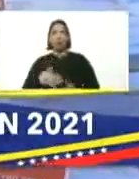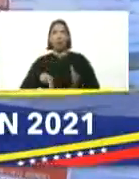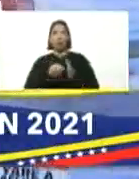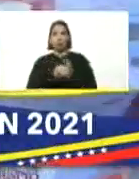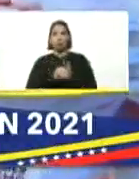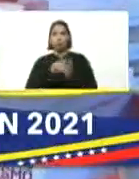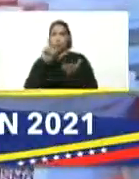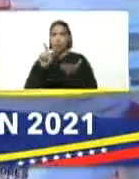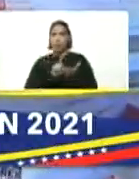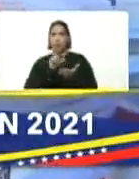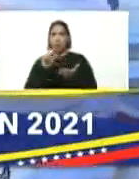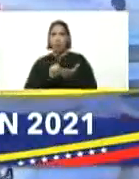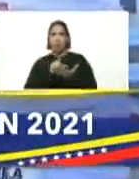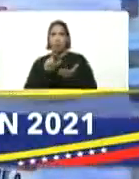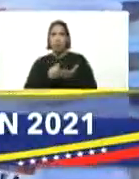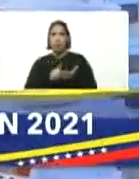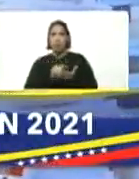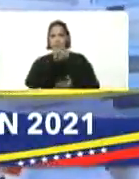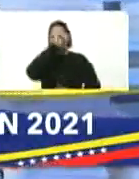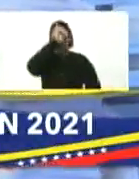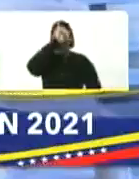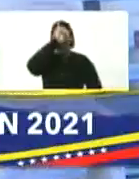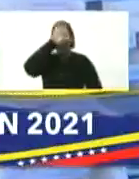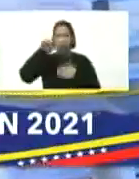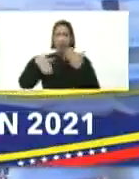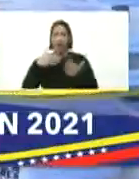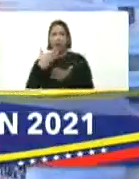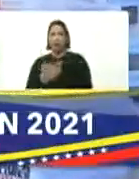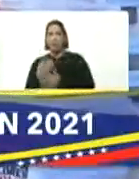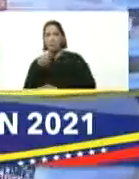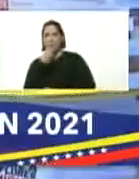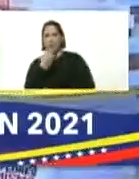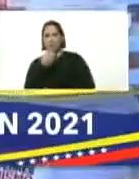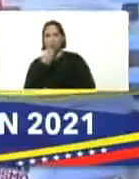libro de Yaria Miraflores, el mismo subversivo.